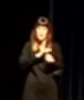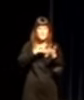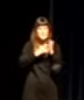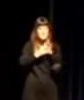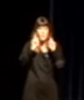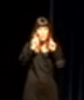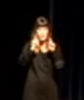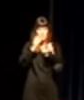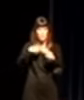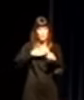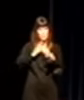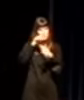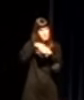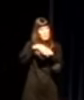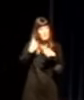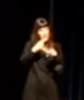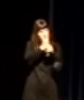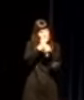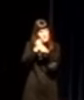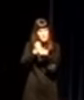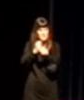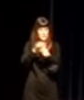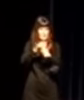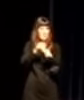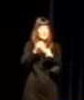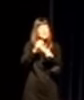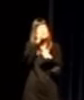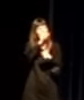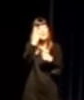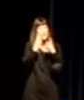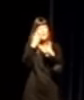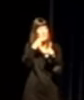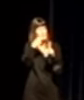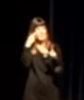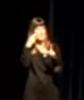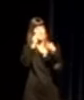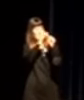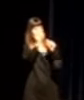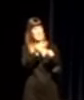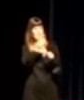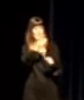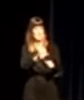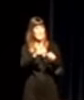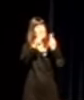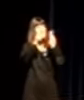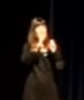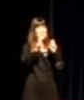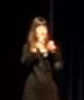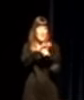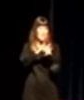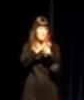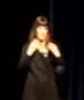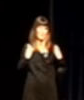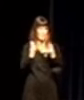bilakatu dira guztiontzat, eta bizikidetzari buruz, elkar bizitzari buruz, eta bereziki zaintzari buruz ari